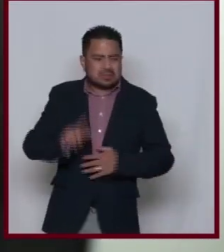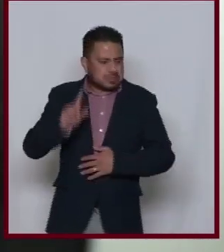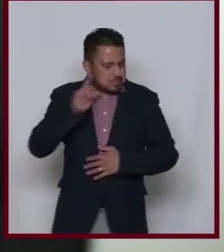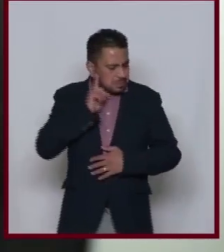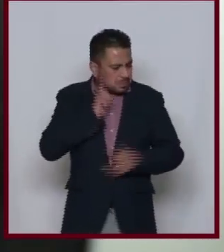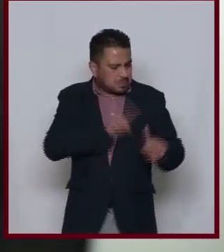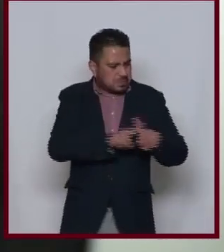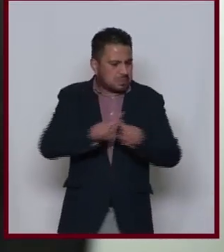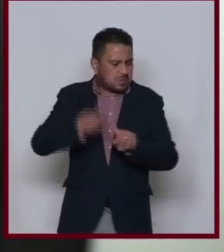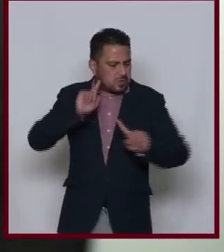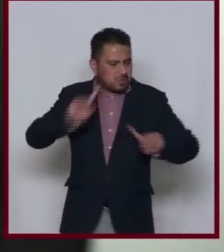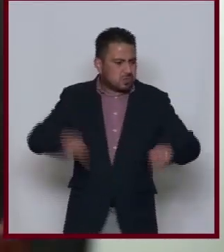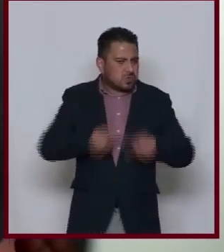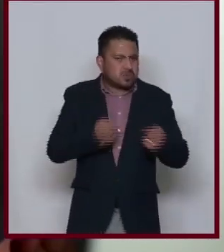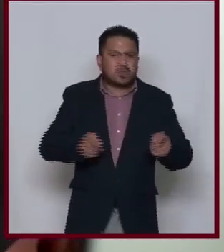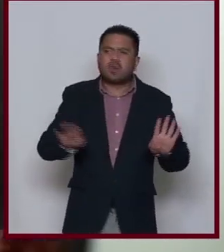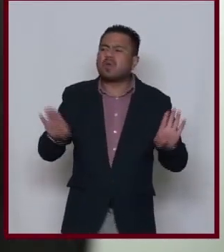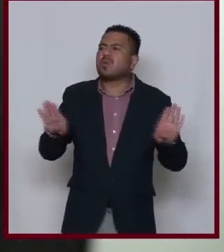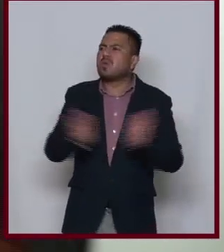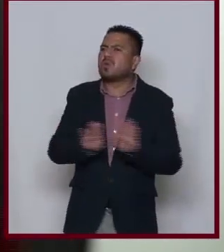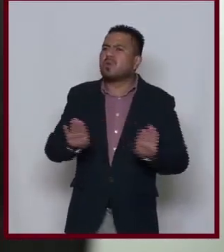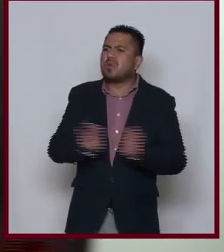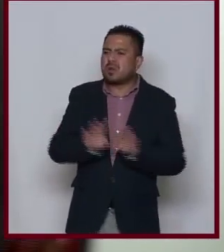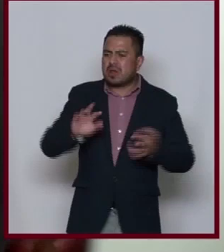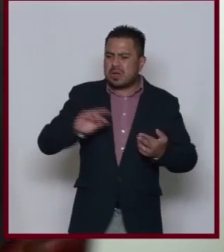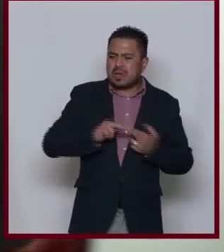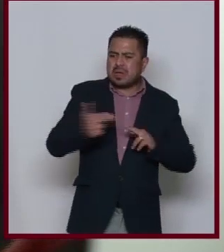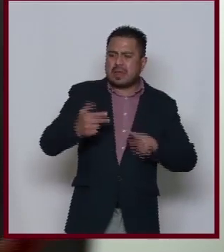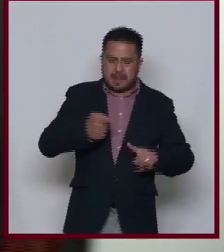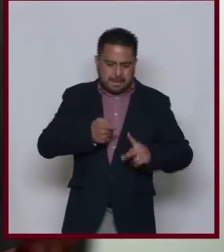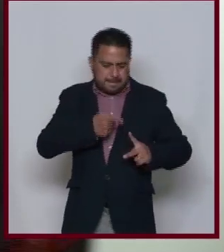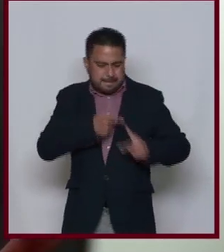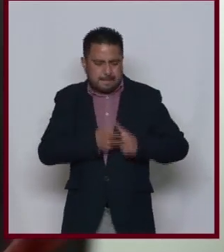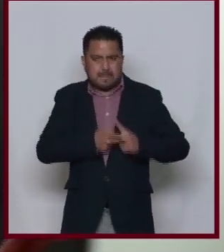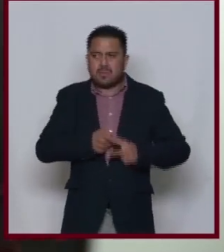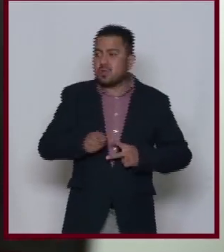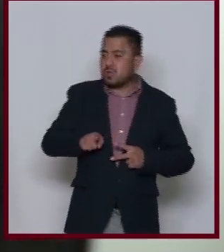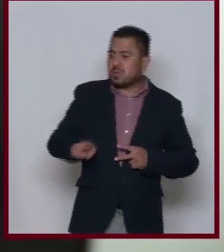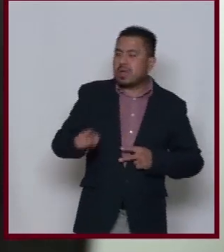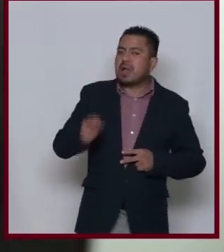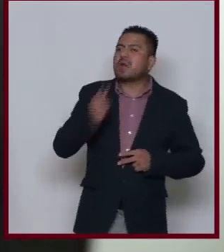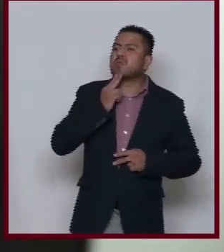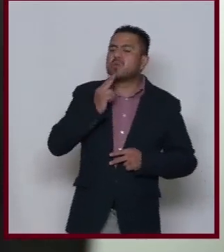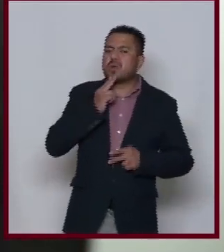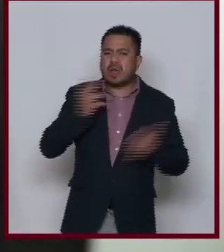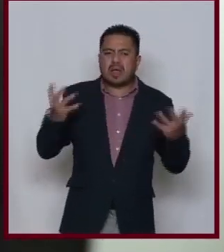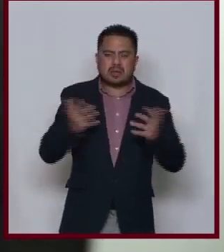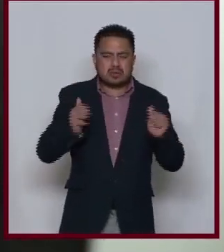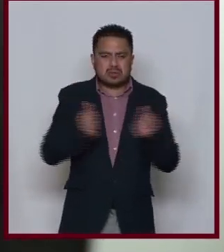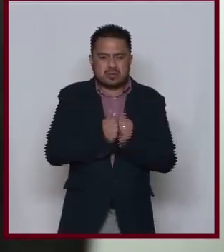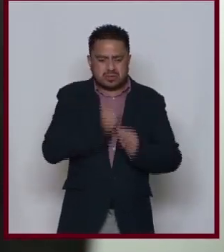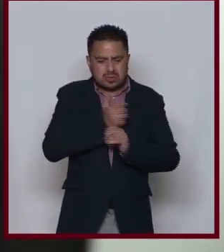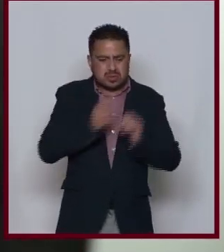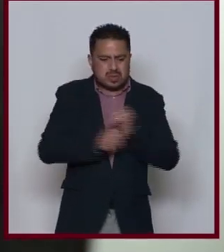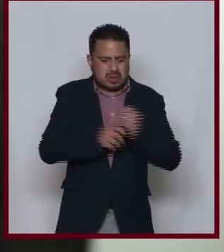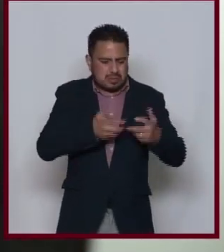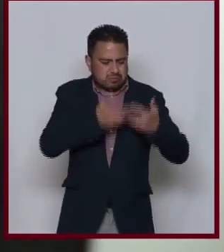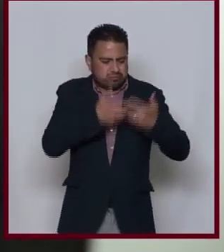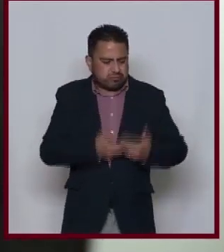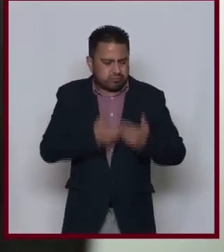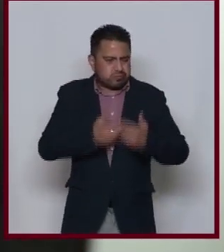diferentes instrumentos musicales. ¿Cómo se relacionan las matemáticas que ustedes hacen con estos artefactos que producen